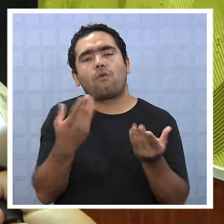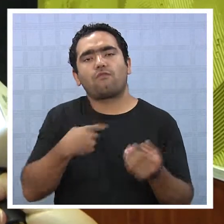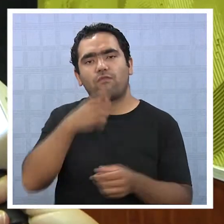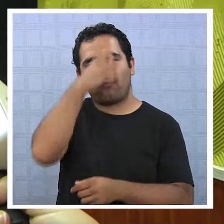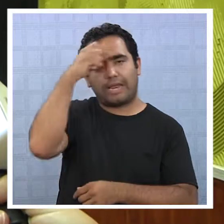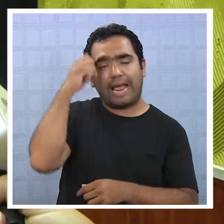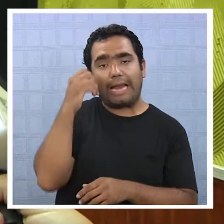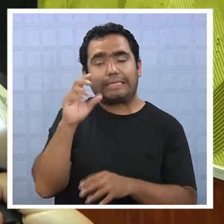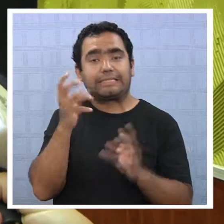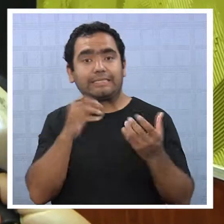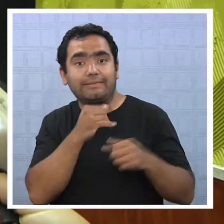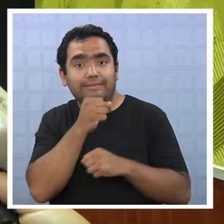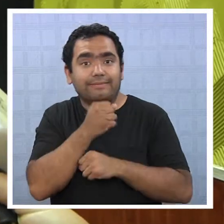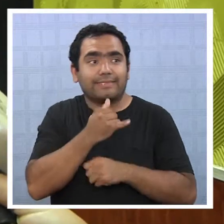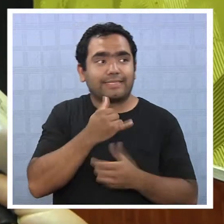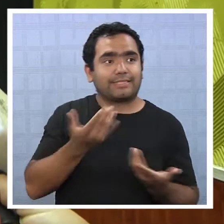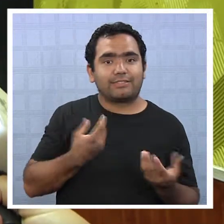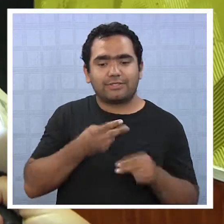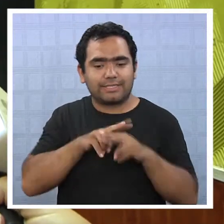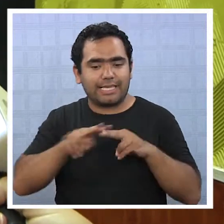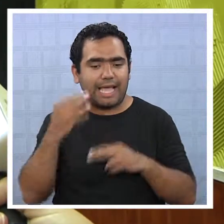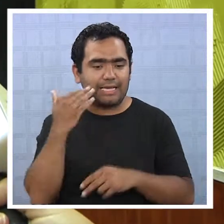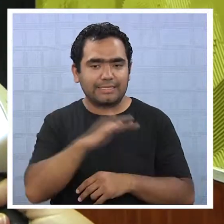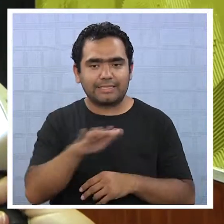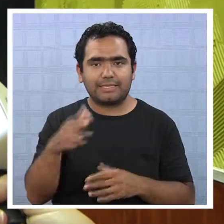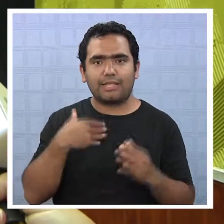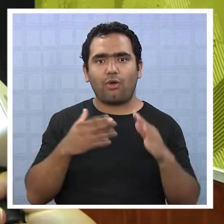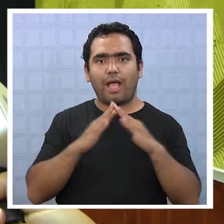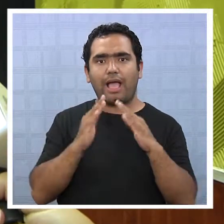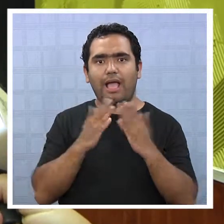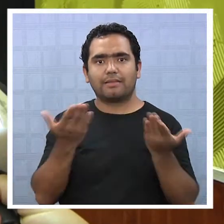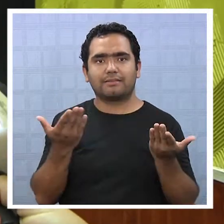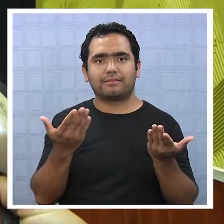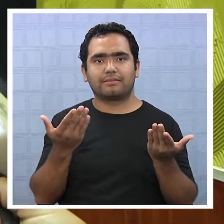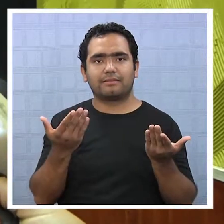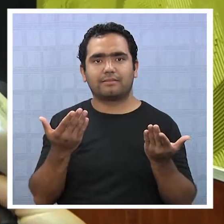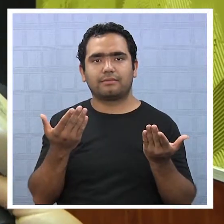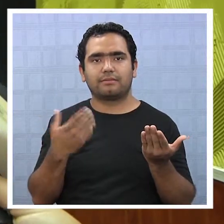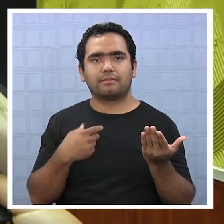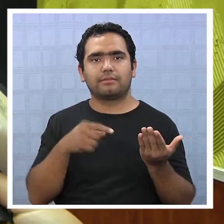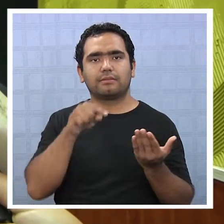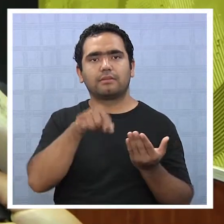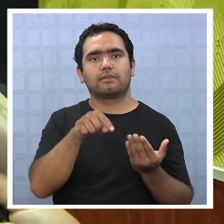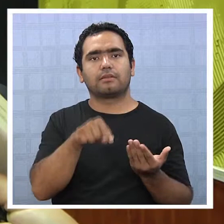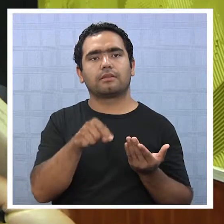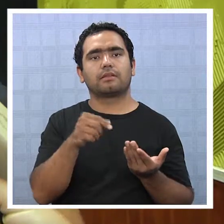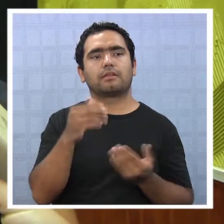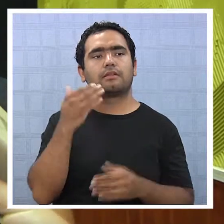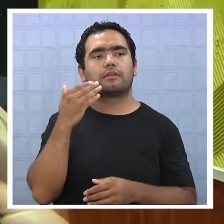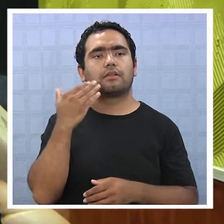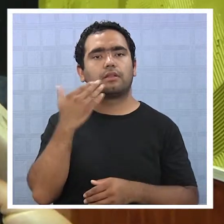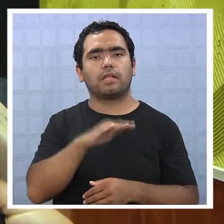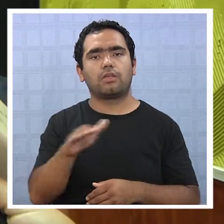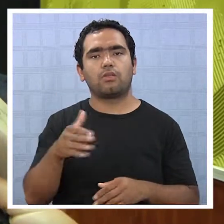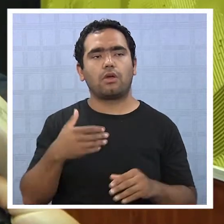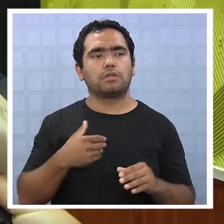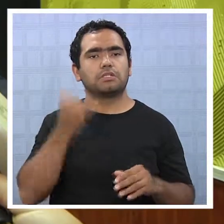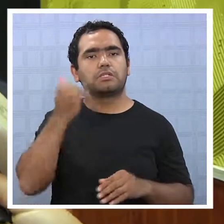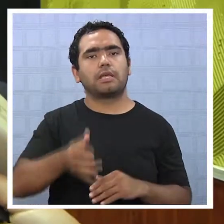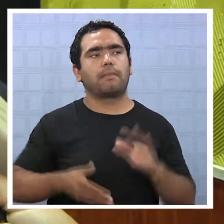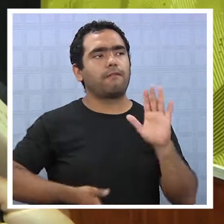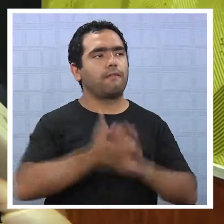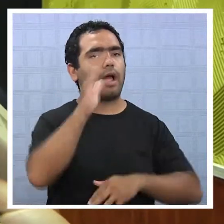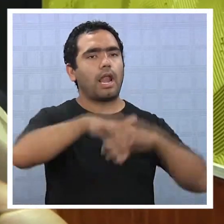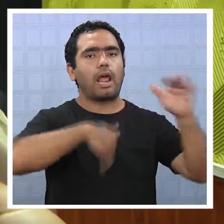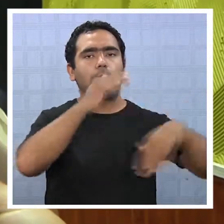Pero, obviamente, en el verano a veces uno se complica, no sabe qué hacer, con los niños todo el día en la casa. Y para que no vayan todos los